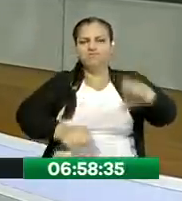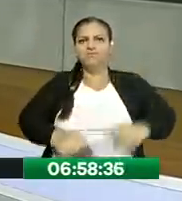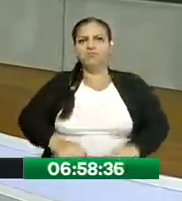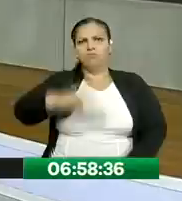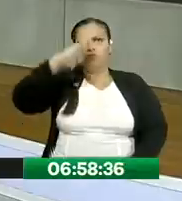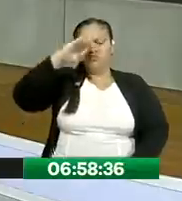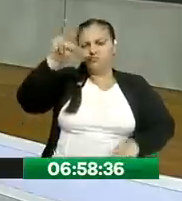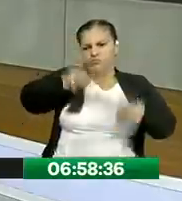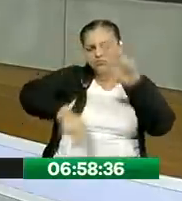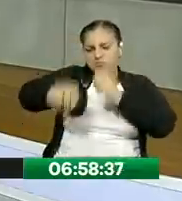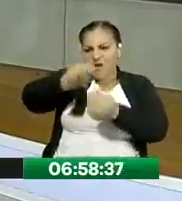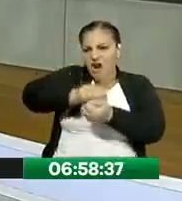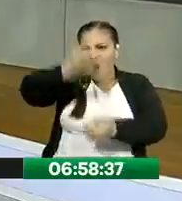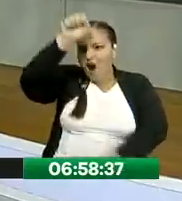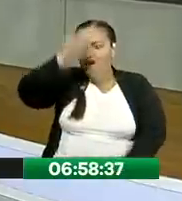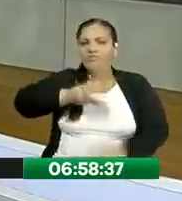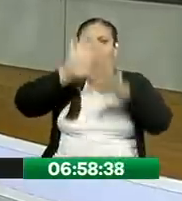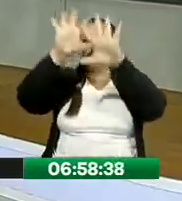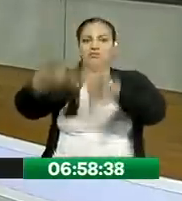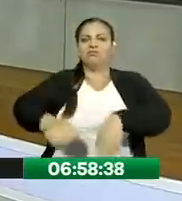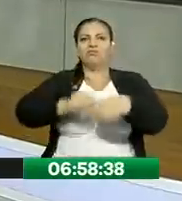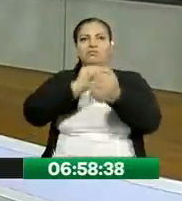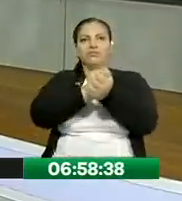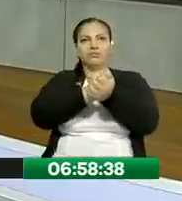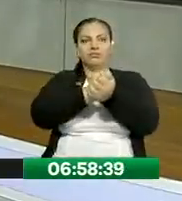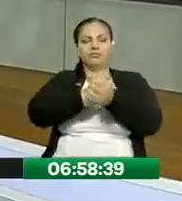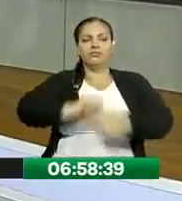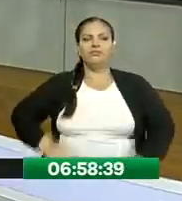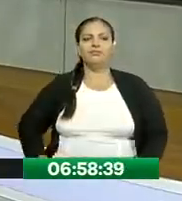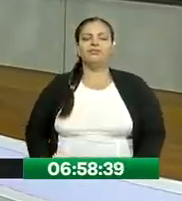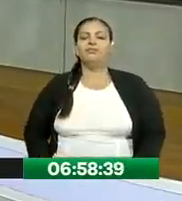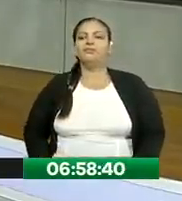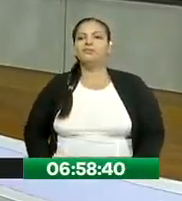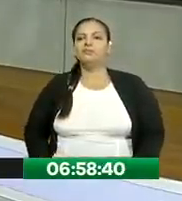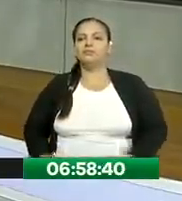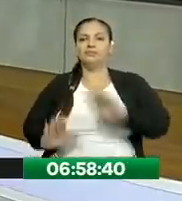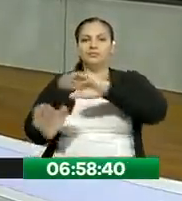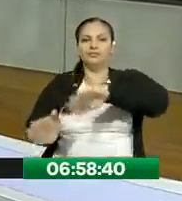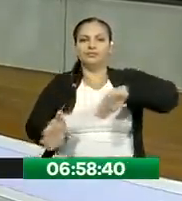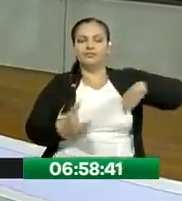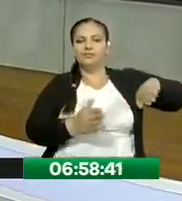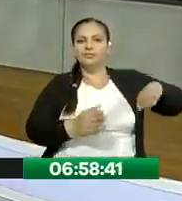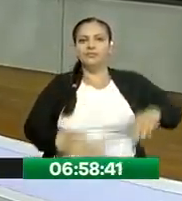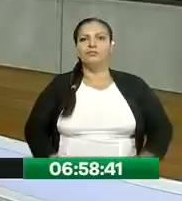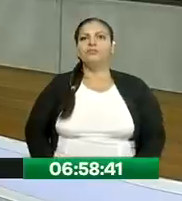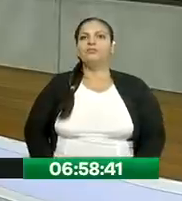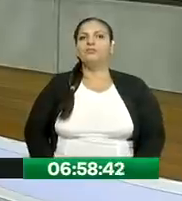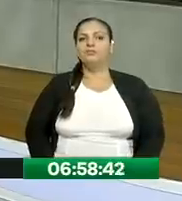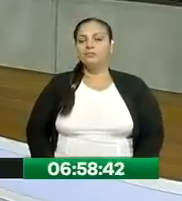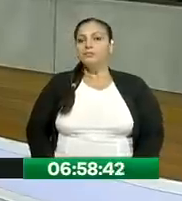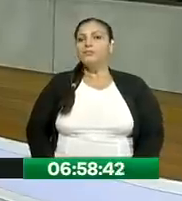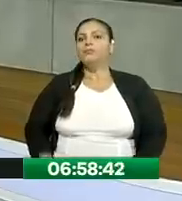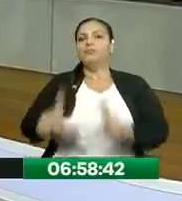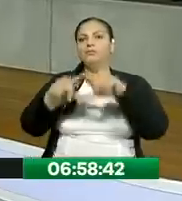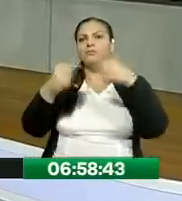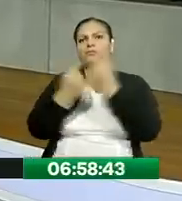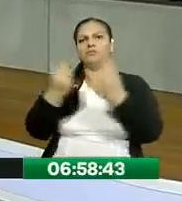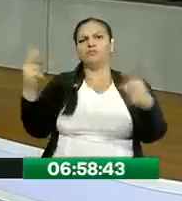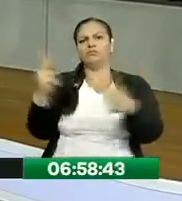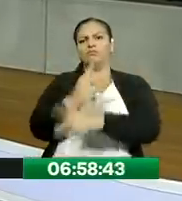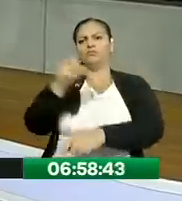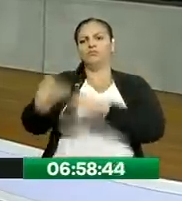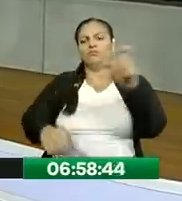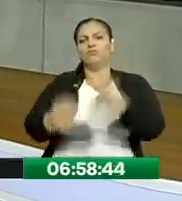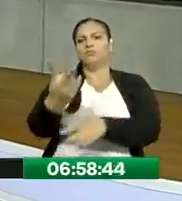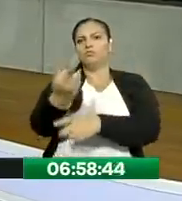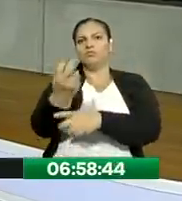Esmeraldas. Además, vamos a contar el día de hoy que detienen a 12 presuntos miembros de una banda delictiva que,